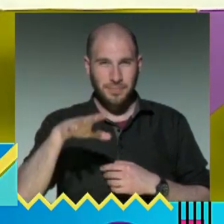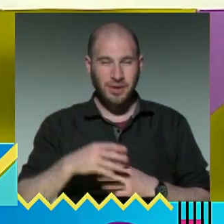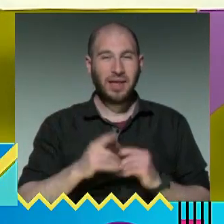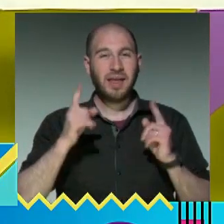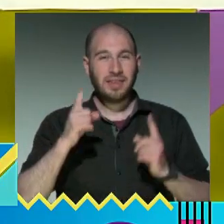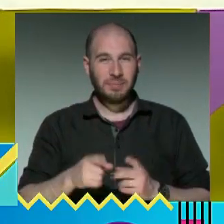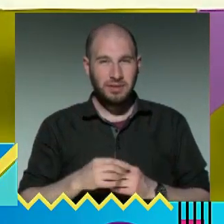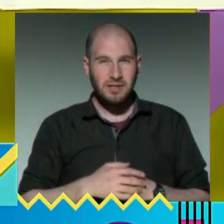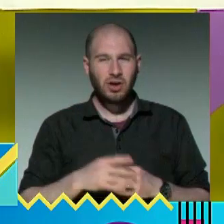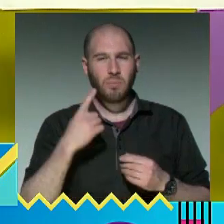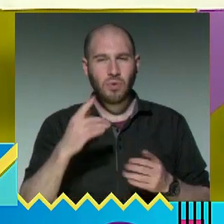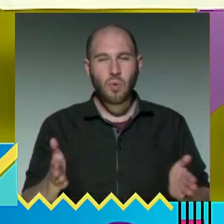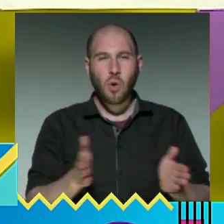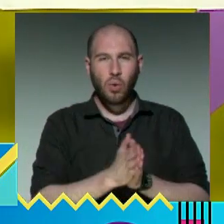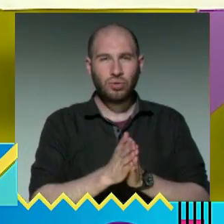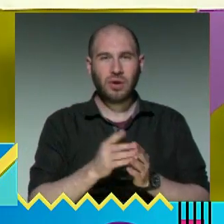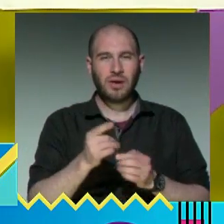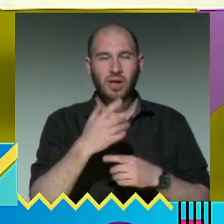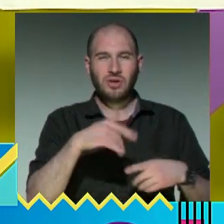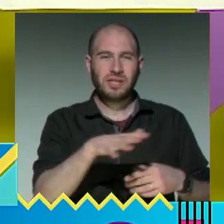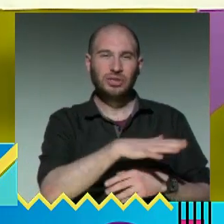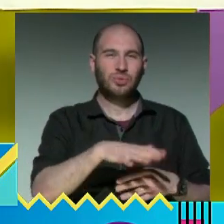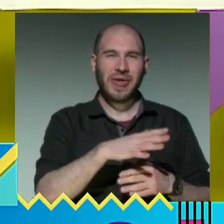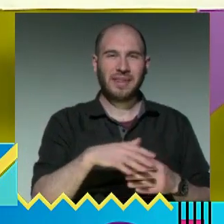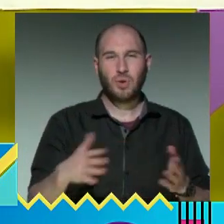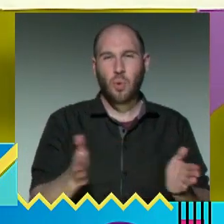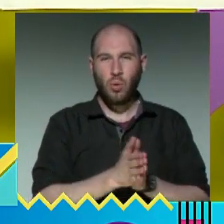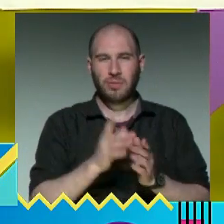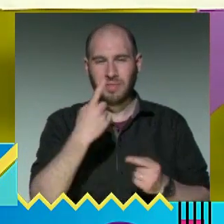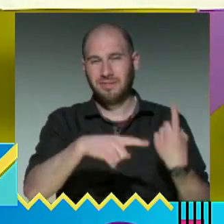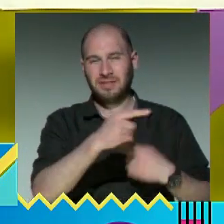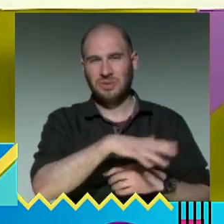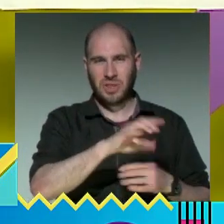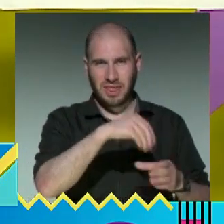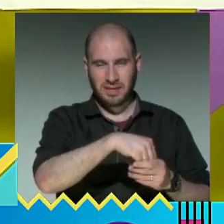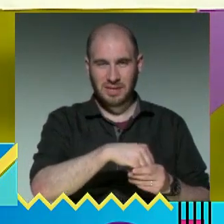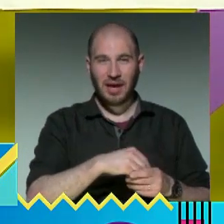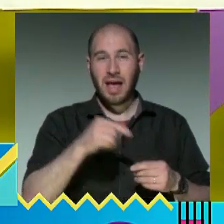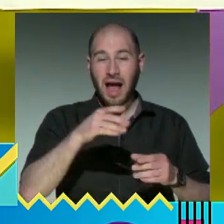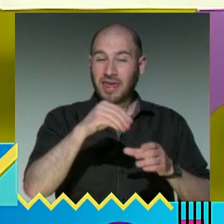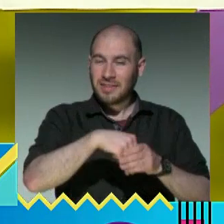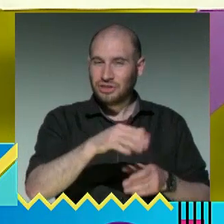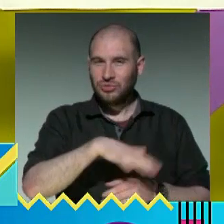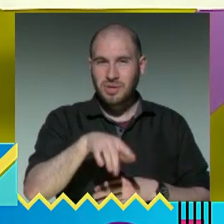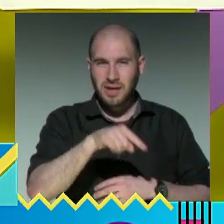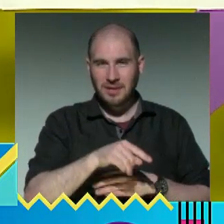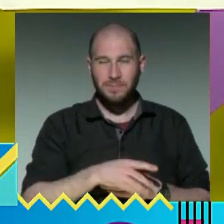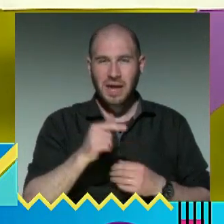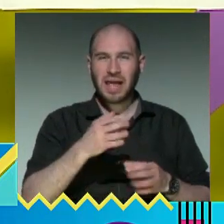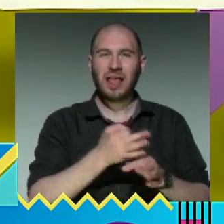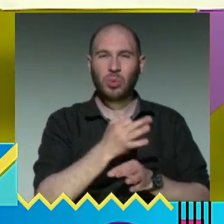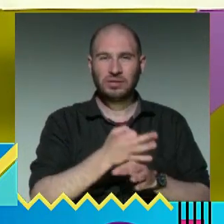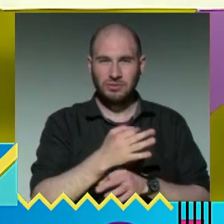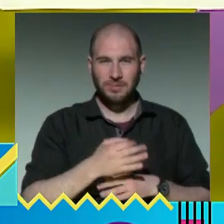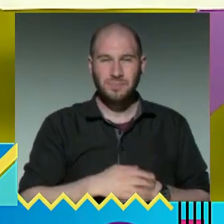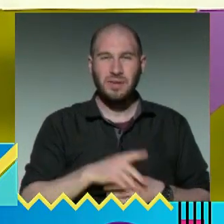También, obviamente, cómo conviven con la realidad urbana y las distintas realidades urbanas. Y dentro de esa realidad, obviamente, está la educación.